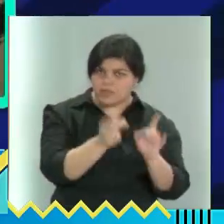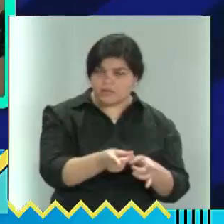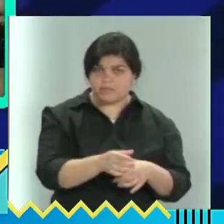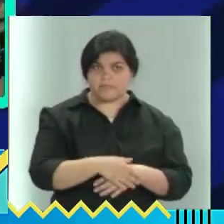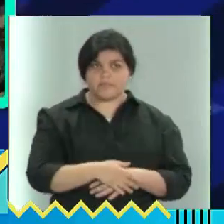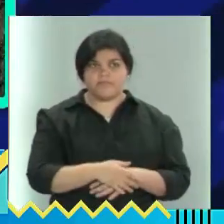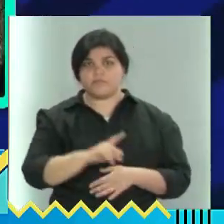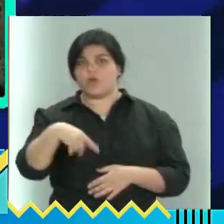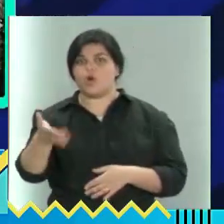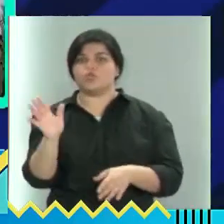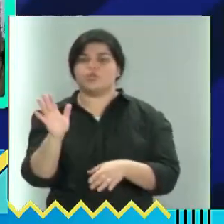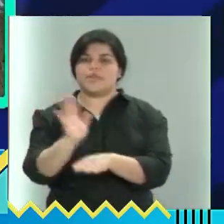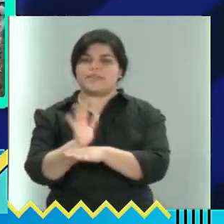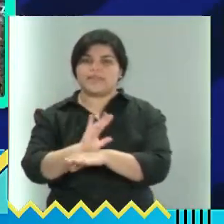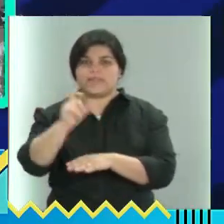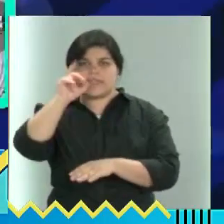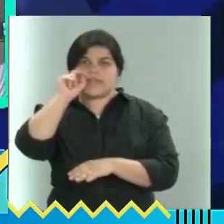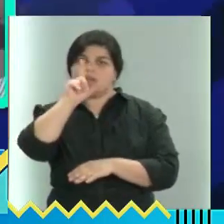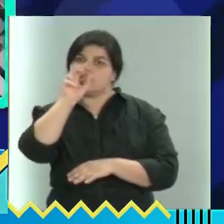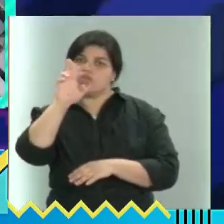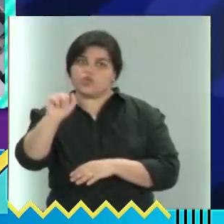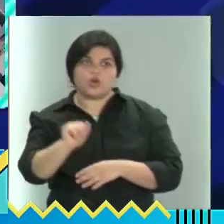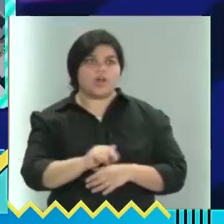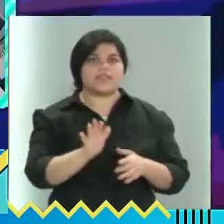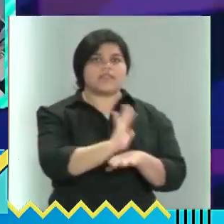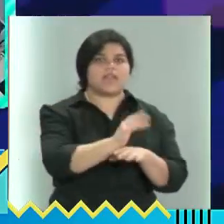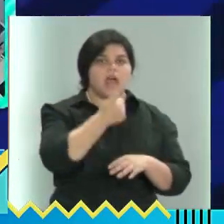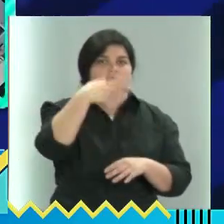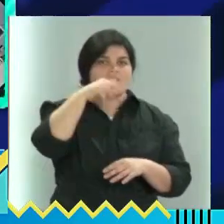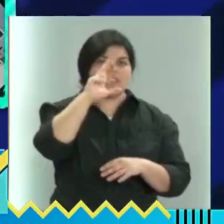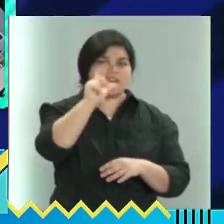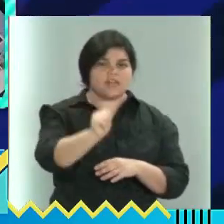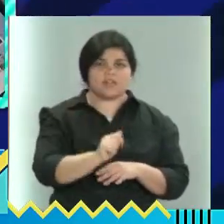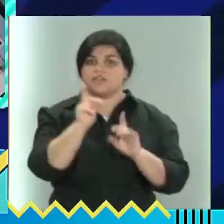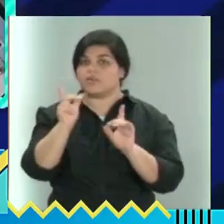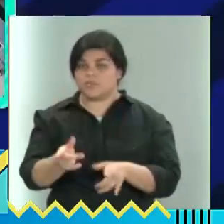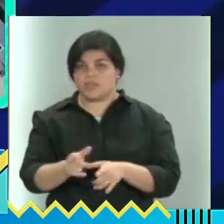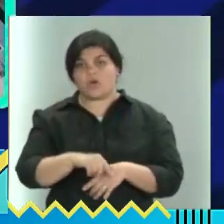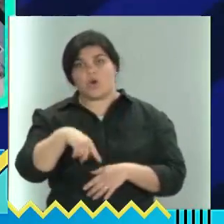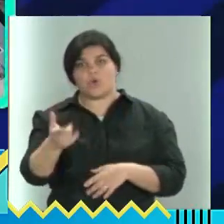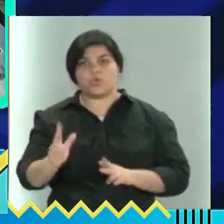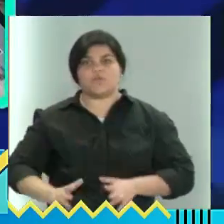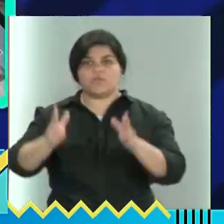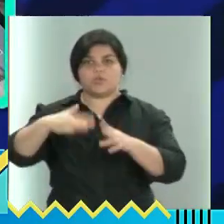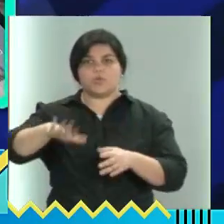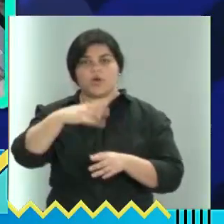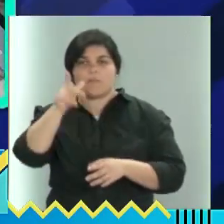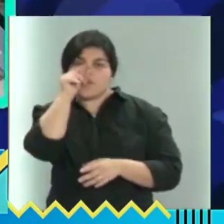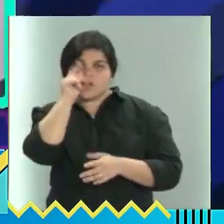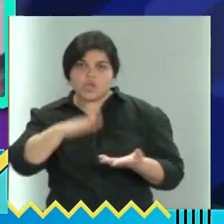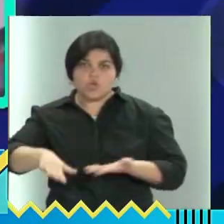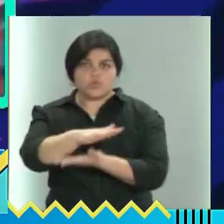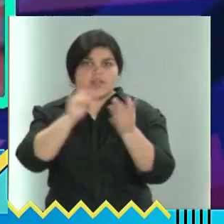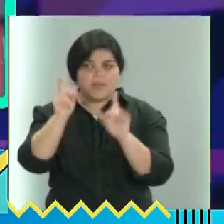el Cine Selectro, el Cine América, el edificio de la Facultad de Ciencias Políticas y